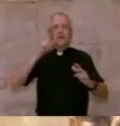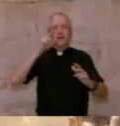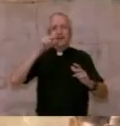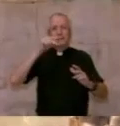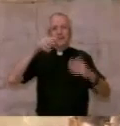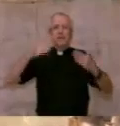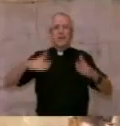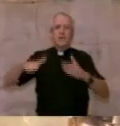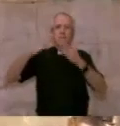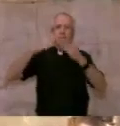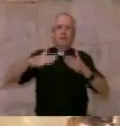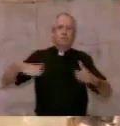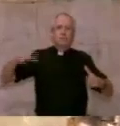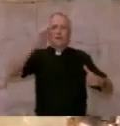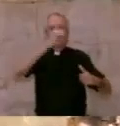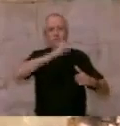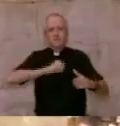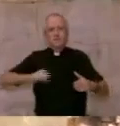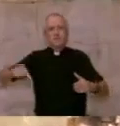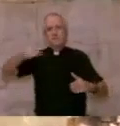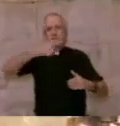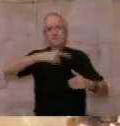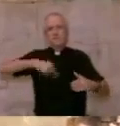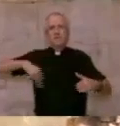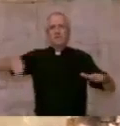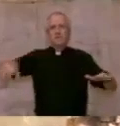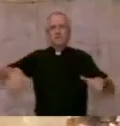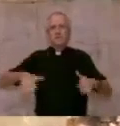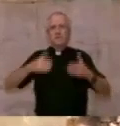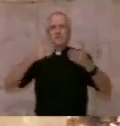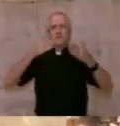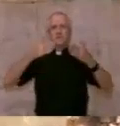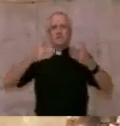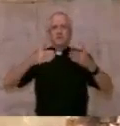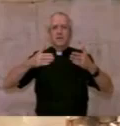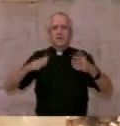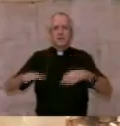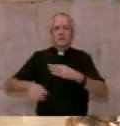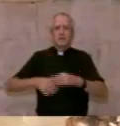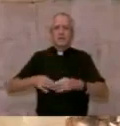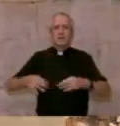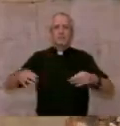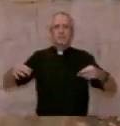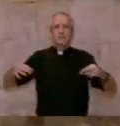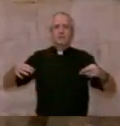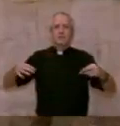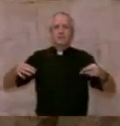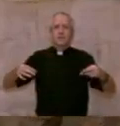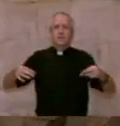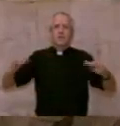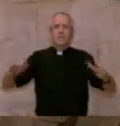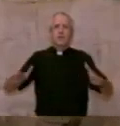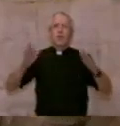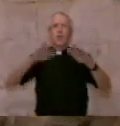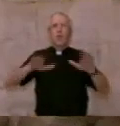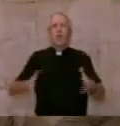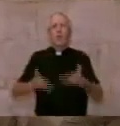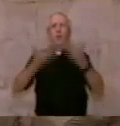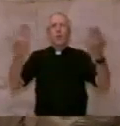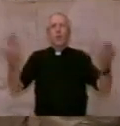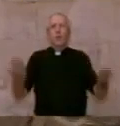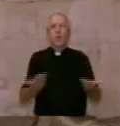tortosina, cantem a nostra cinta, pidiendo a la gente que canten la estrofa del himno a la